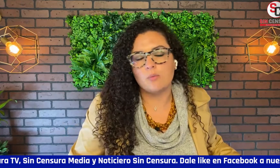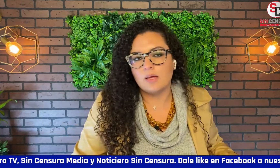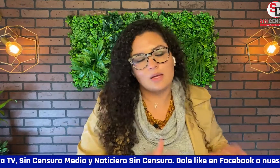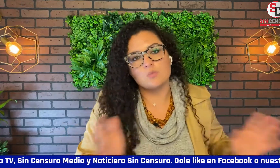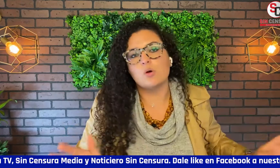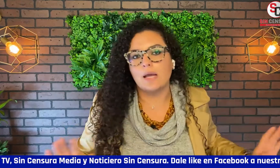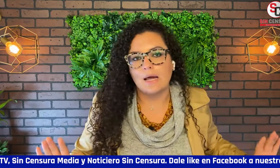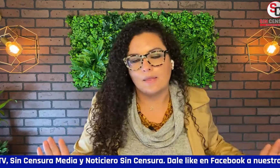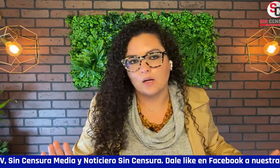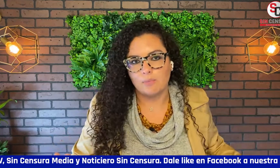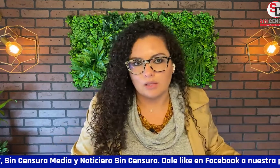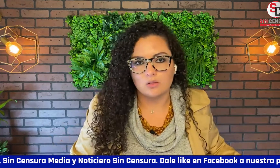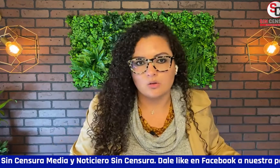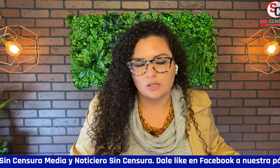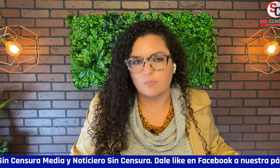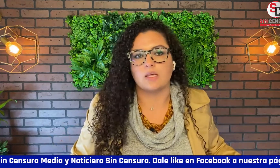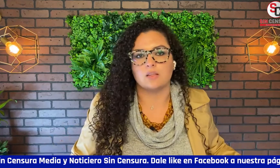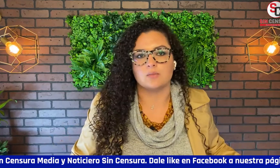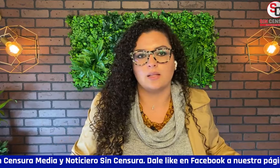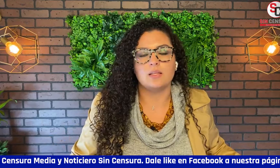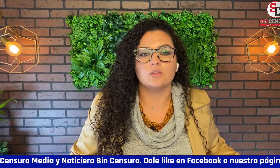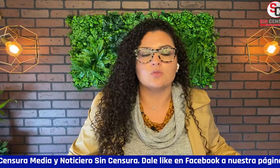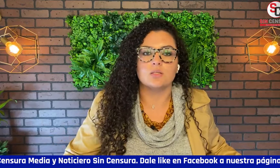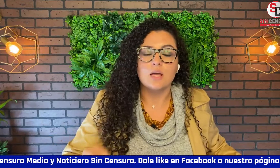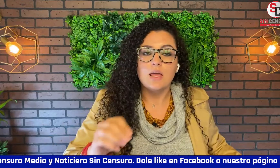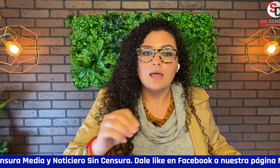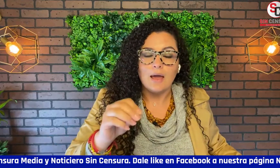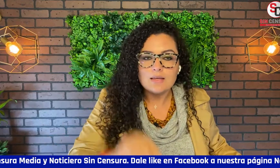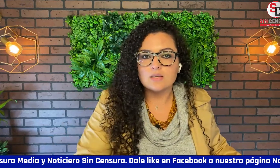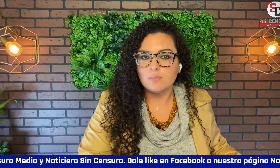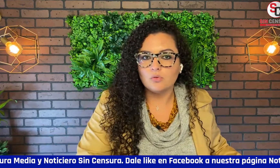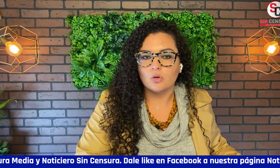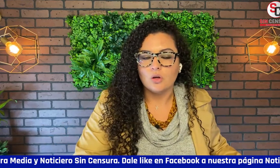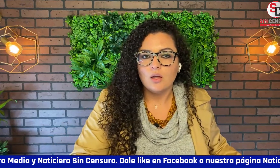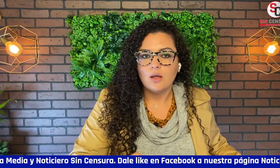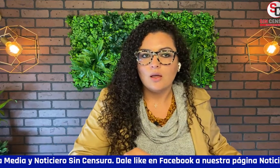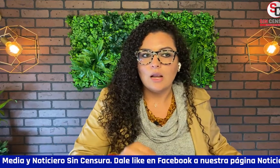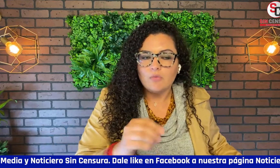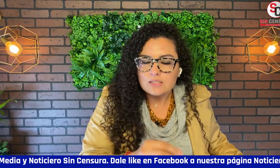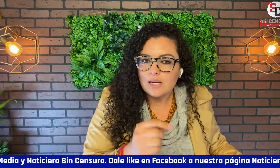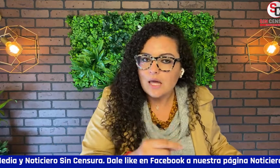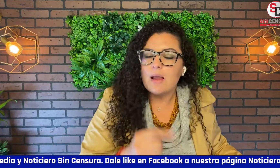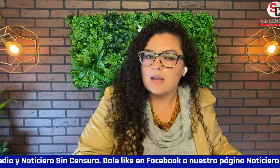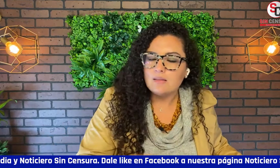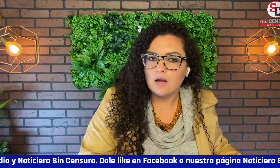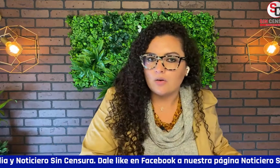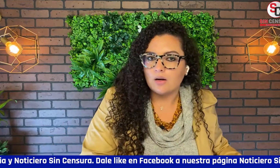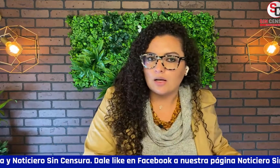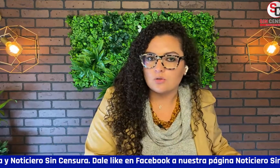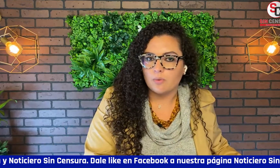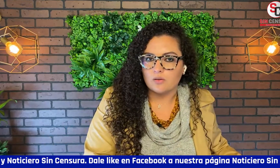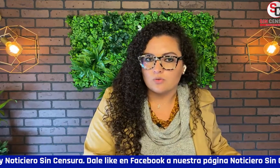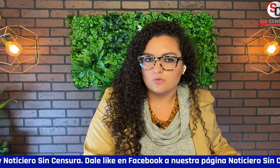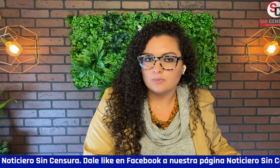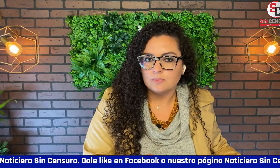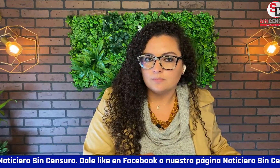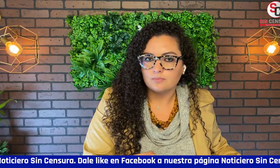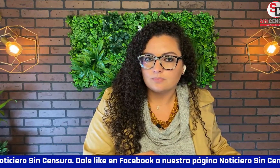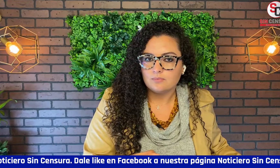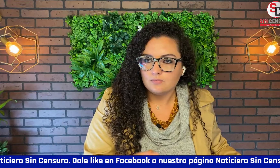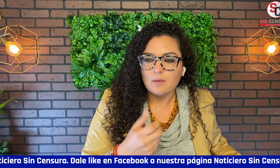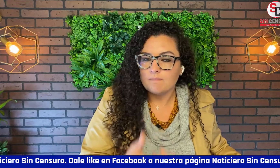es normal, no me digan que es muy legal andar perdiendo expedientes, ¿verdad? Entonces, ese es el punto. La Fiscalía va lenta con el caso